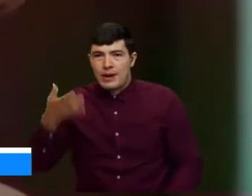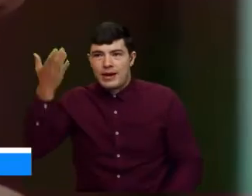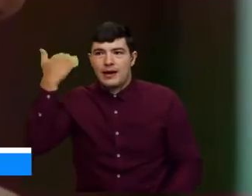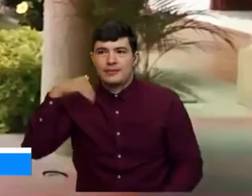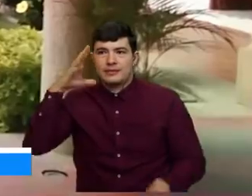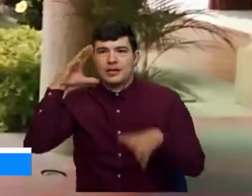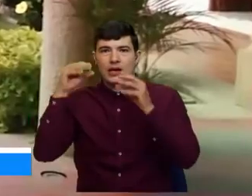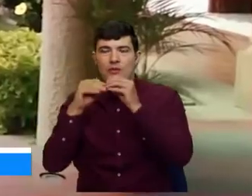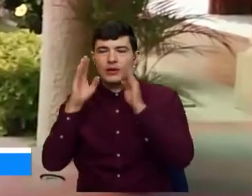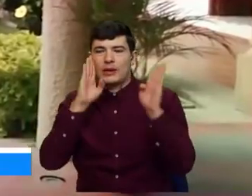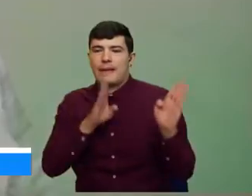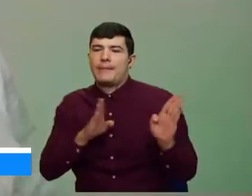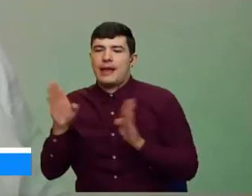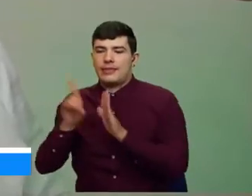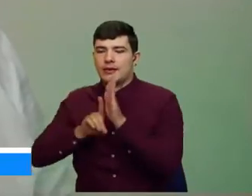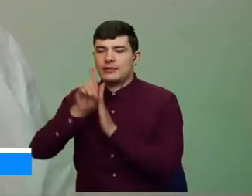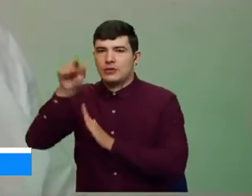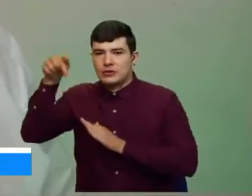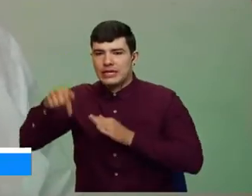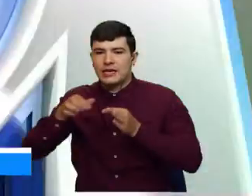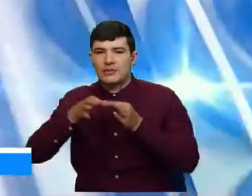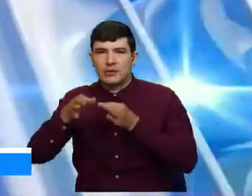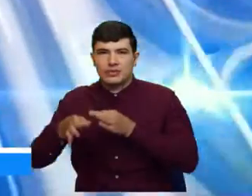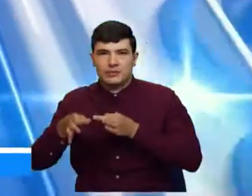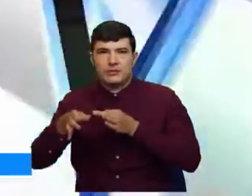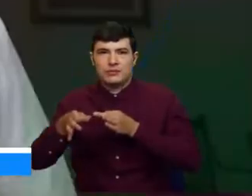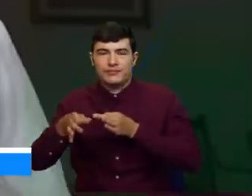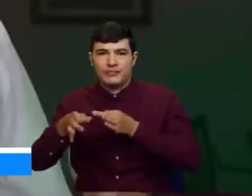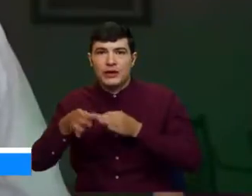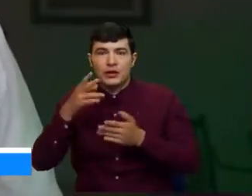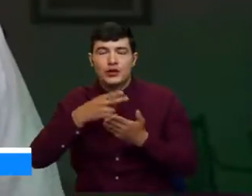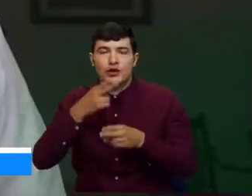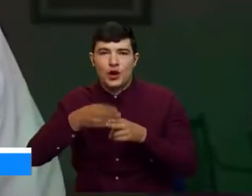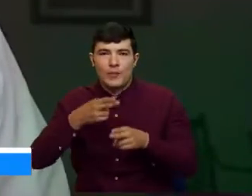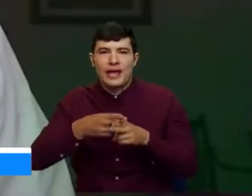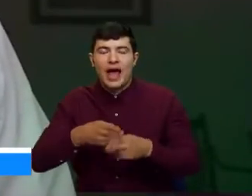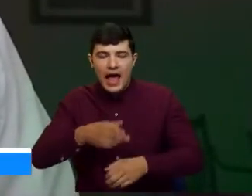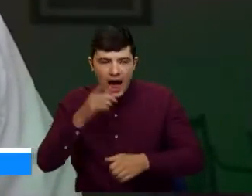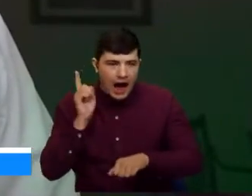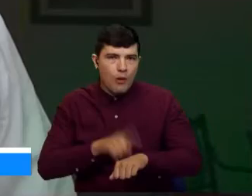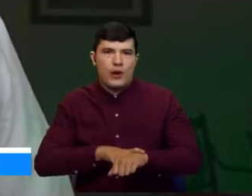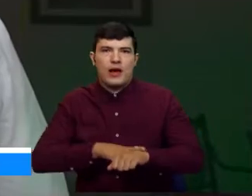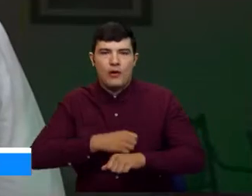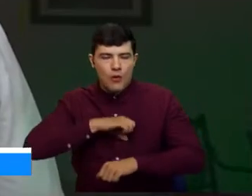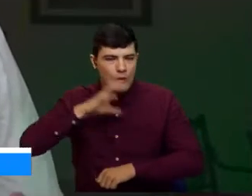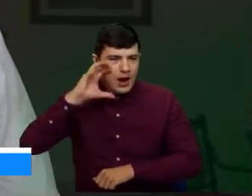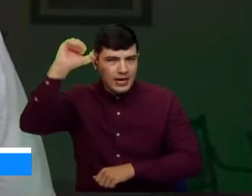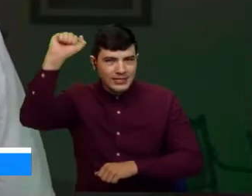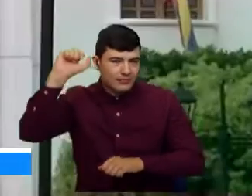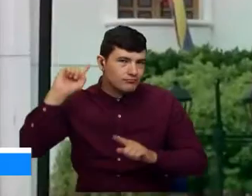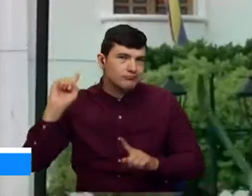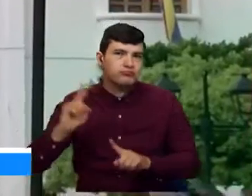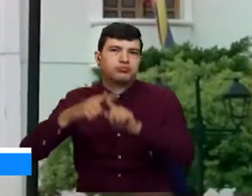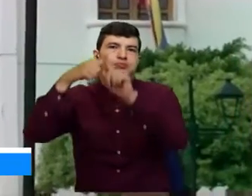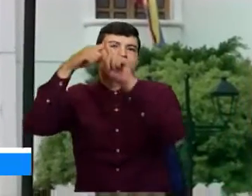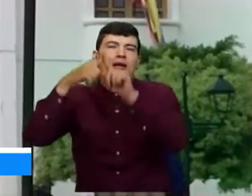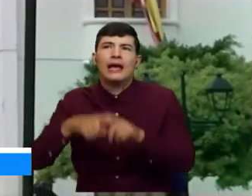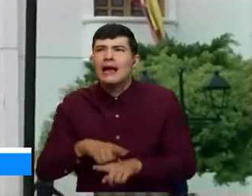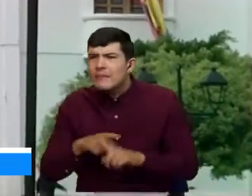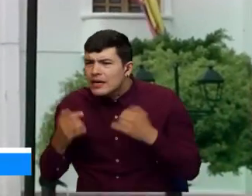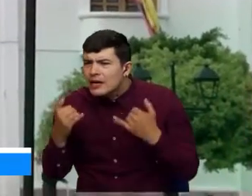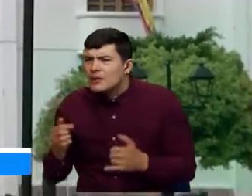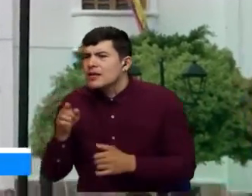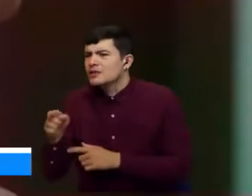dentro del plan de desarrollo, es la hora de Ocaña. Genera una ingobernabilidad y una puja de poderes, no